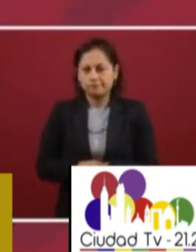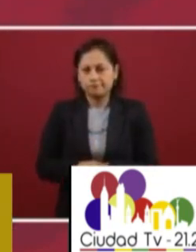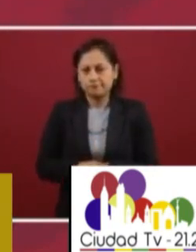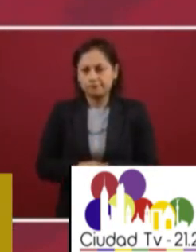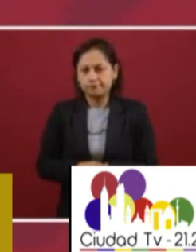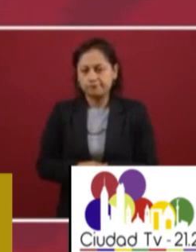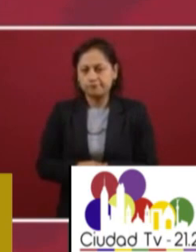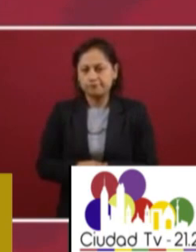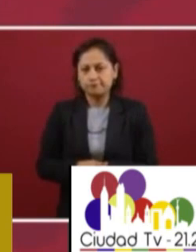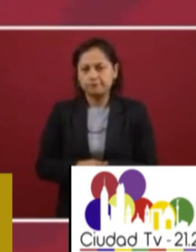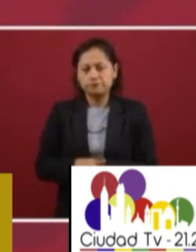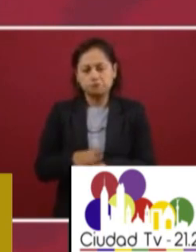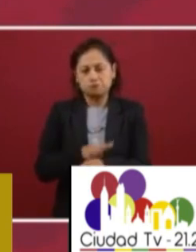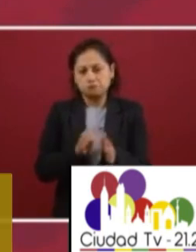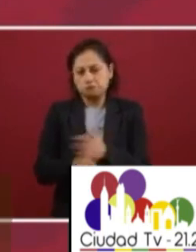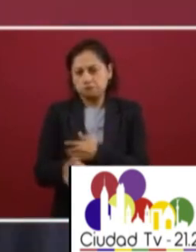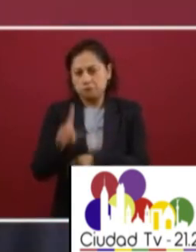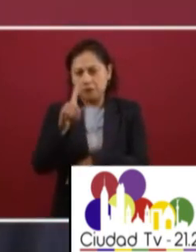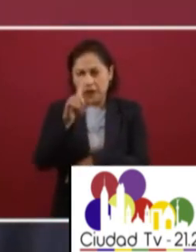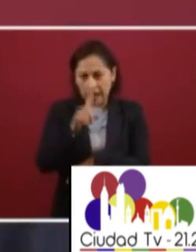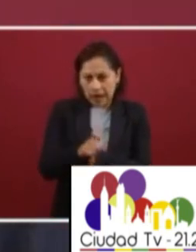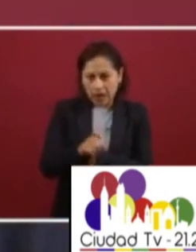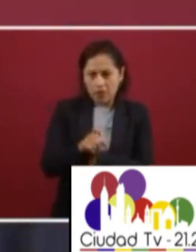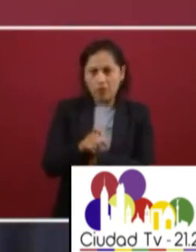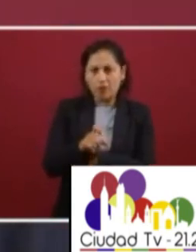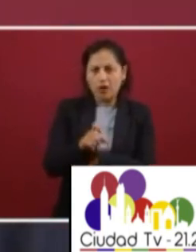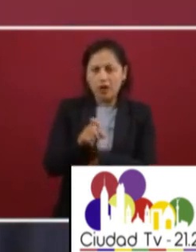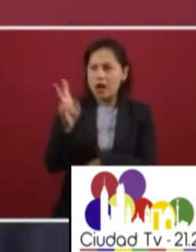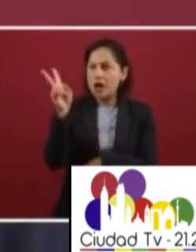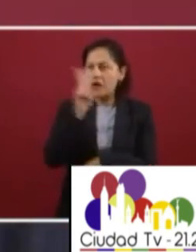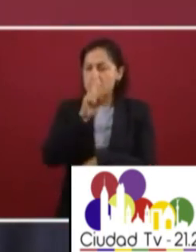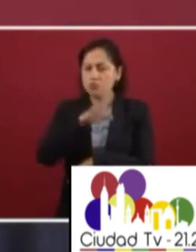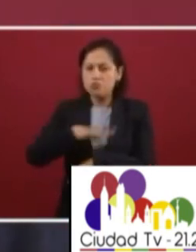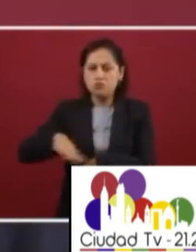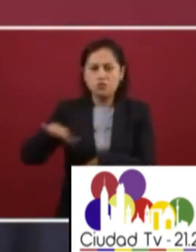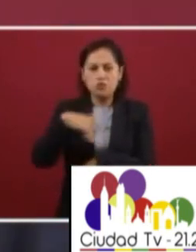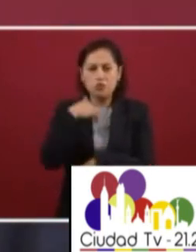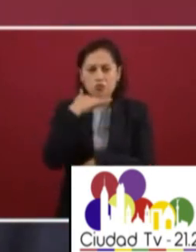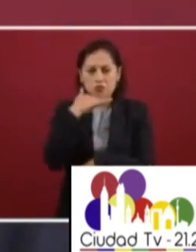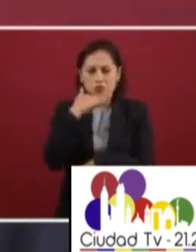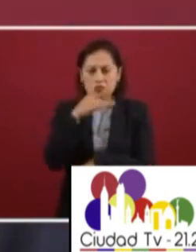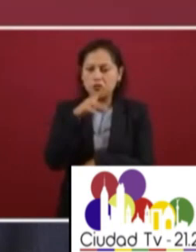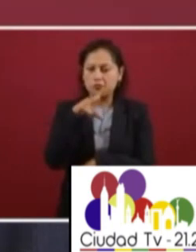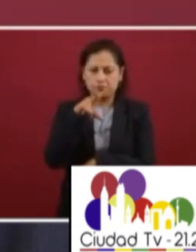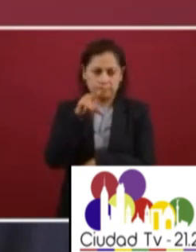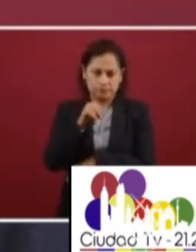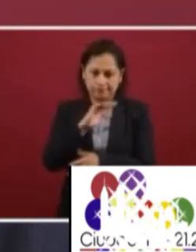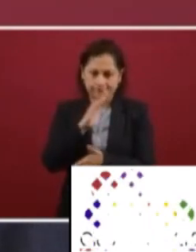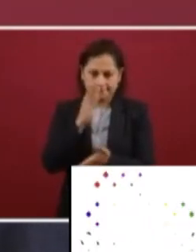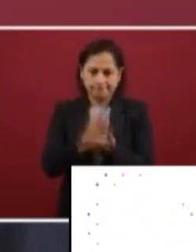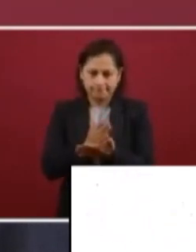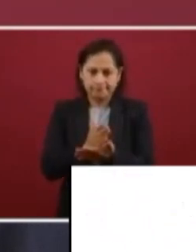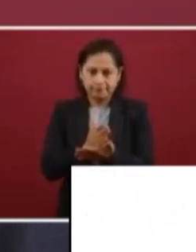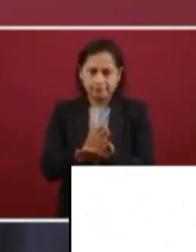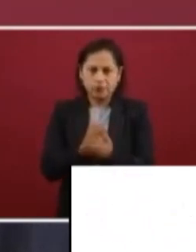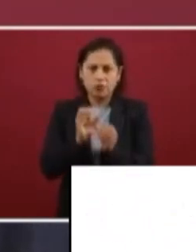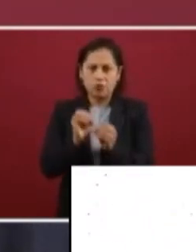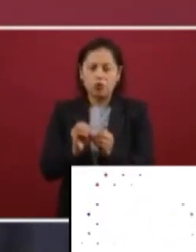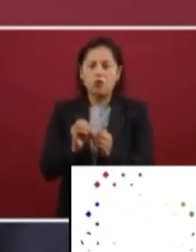tanto el agua como el aire que no se sigue destruyendo el